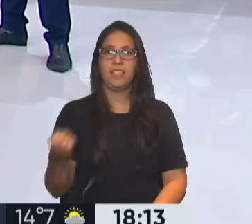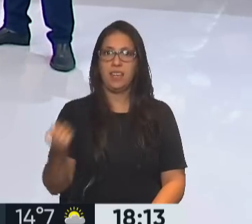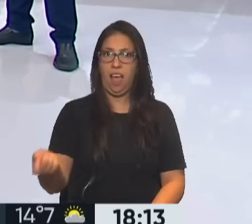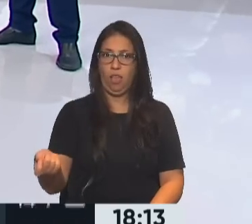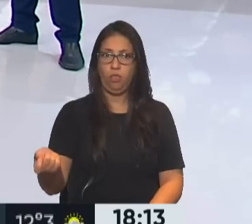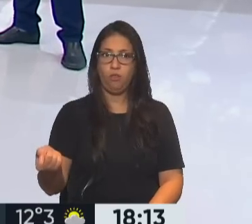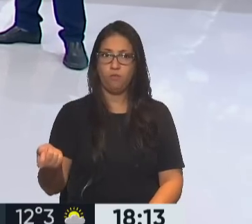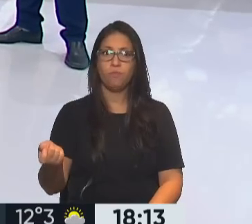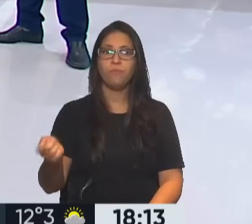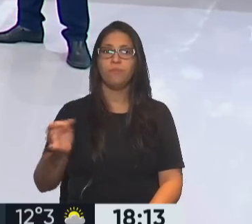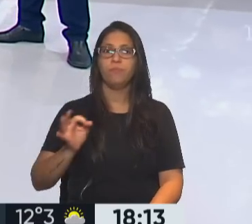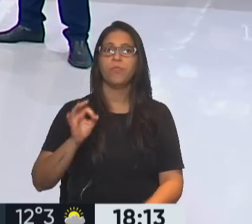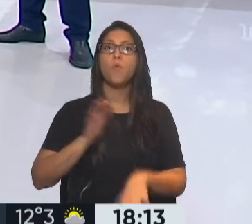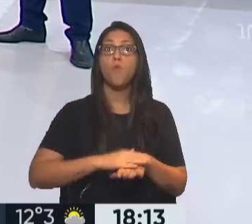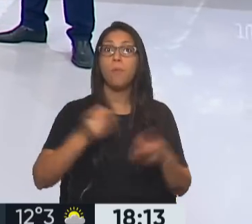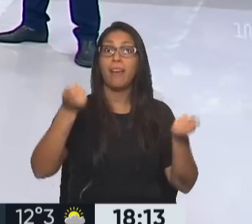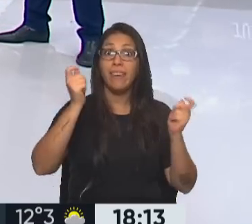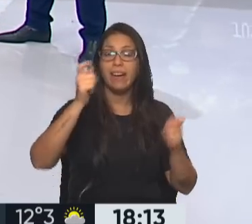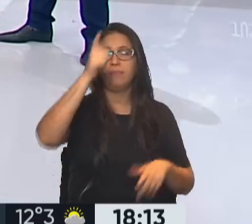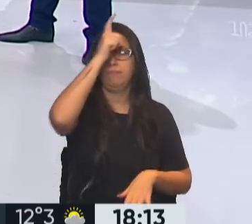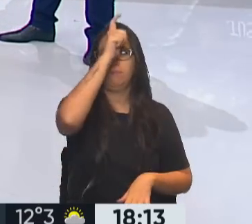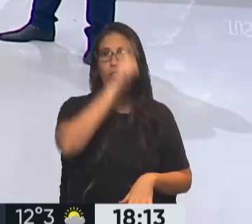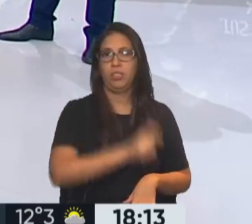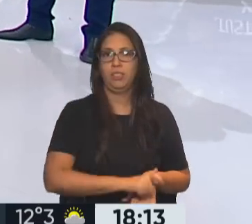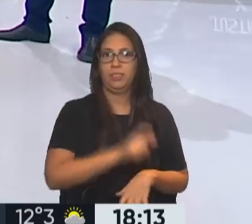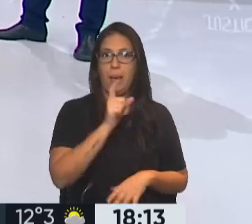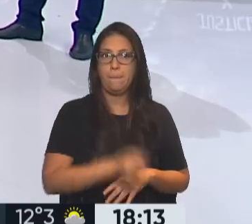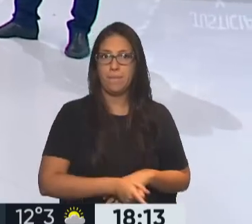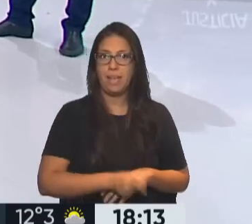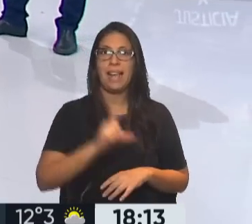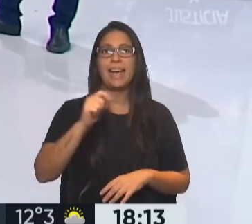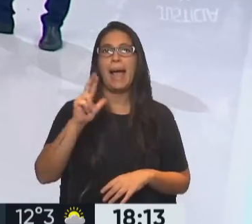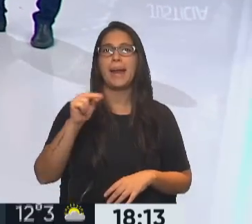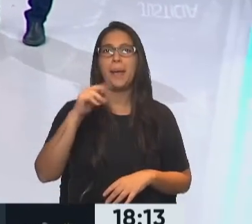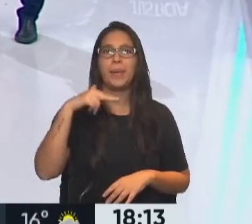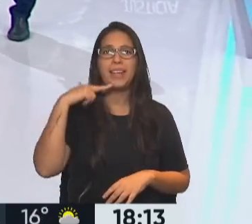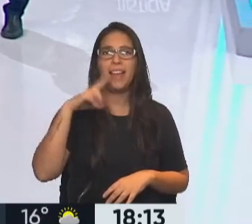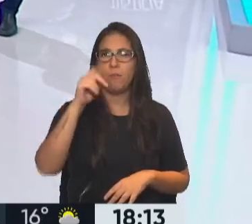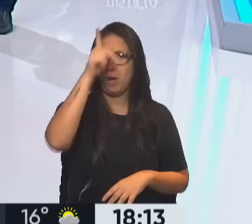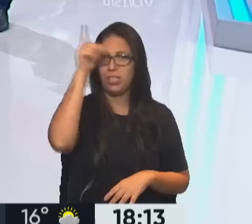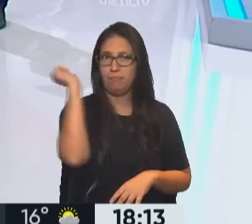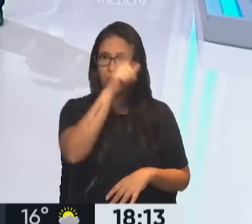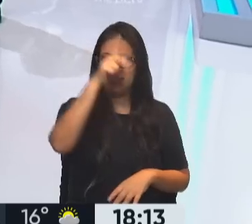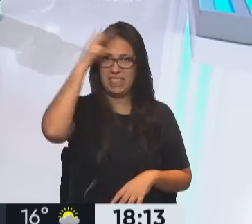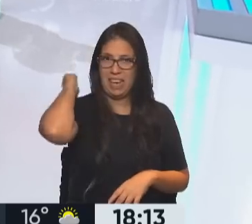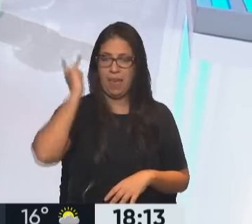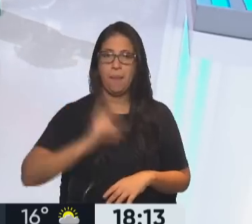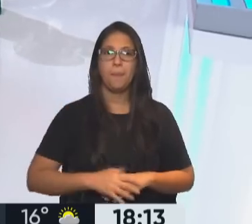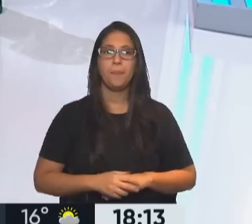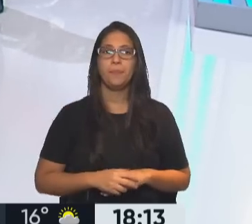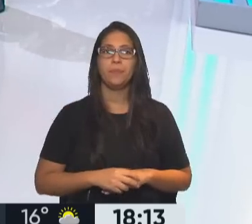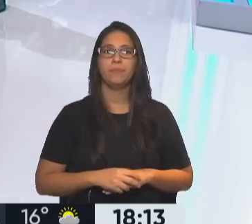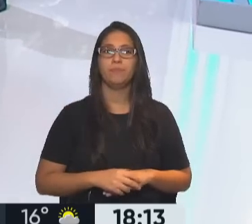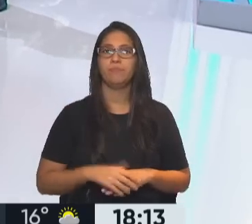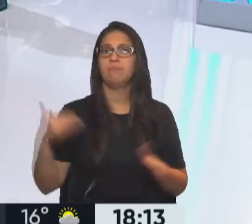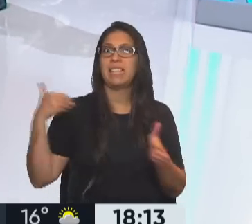en 2018 por un carabinero, otro hecho similar al que recién analizábamos y comentábamos. Más cerca